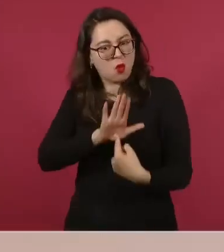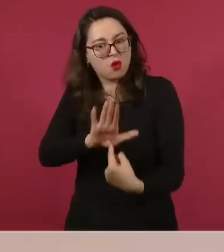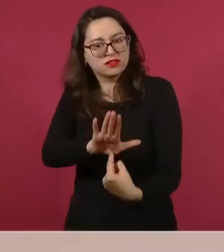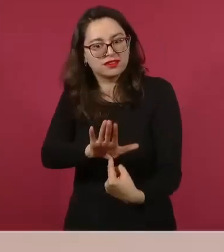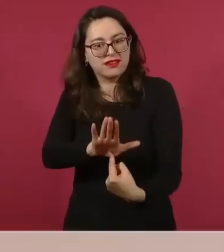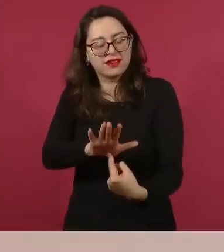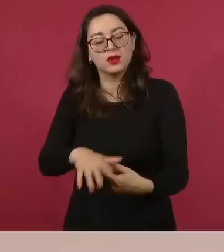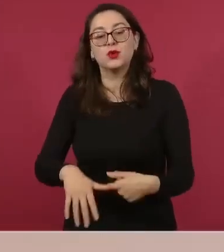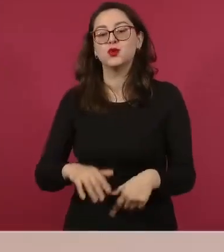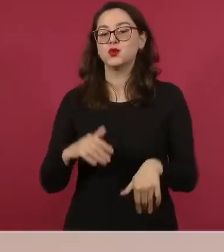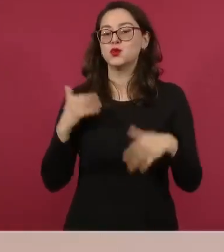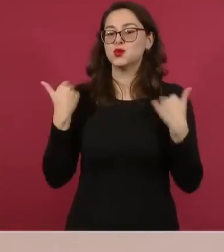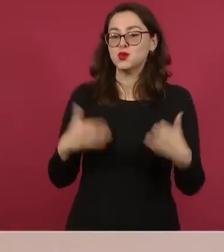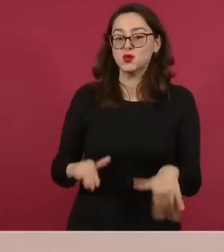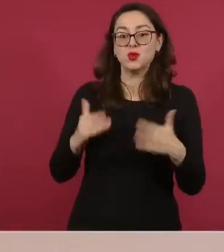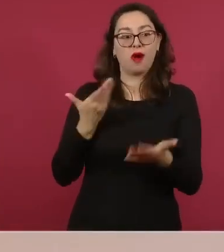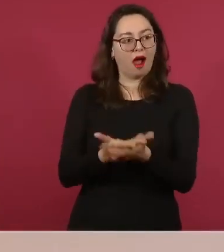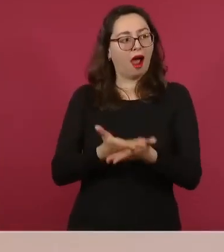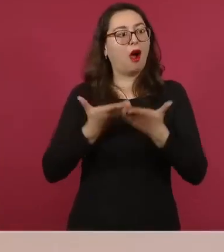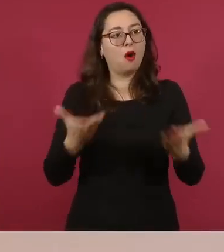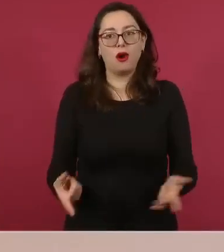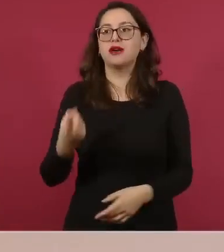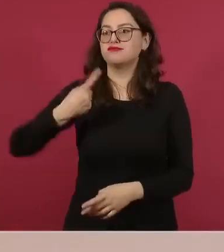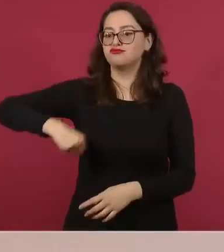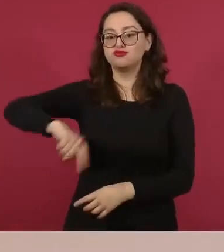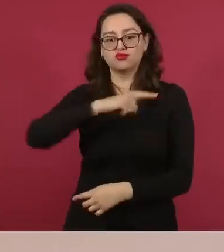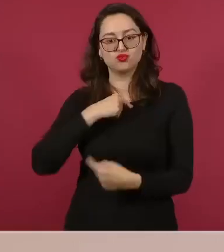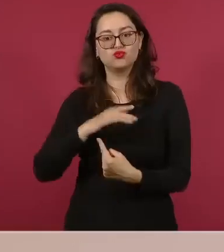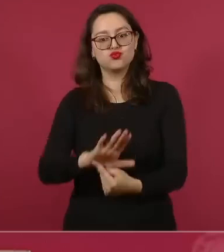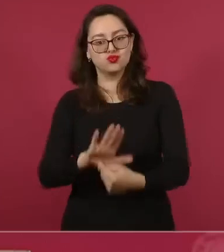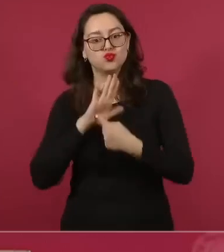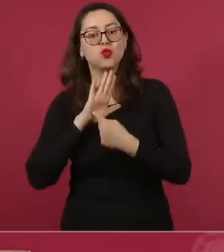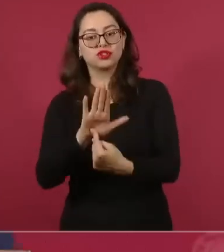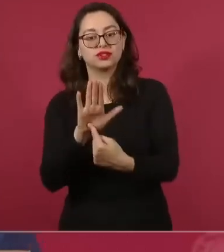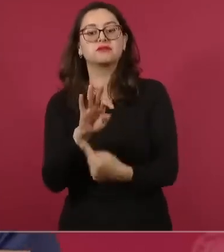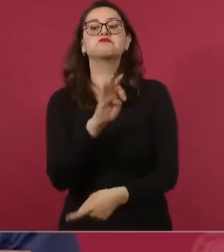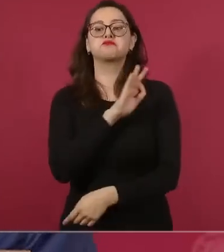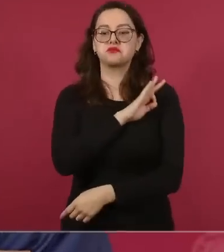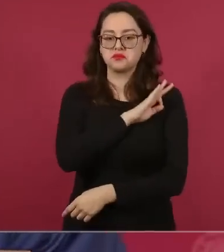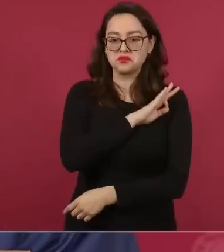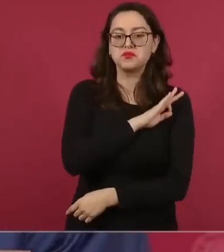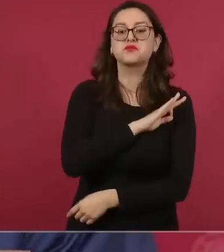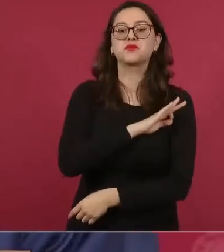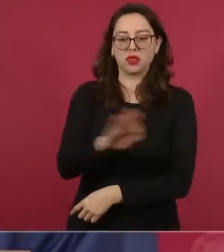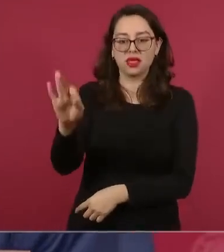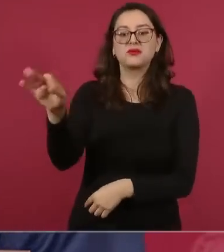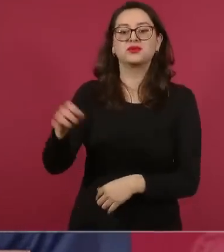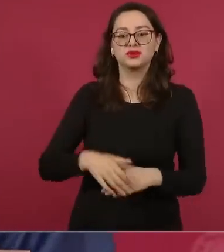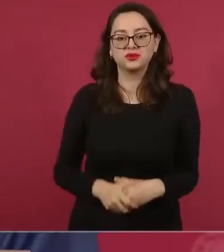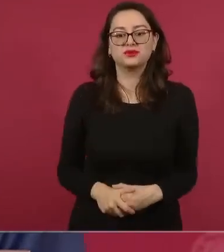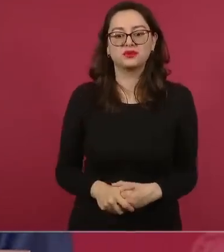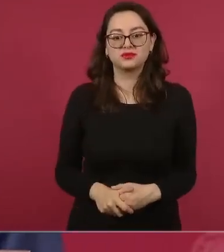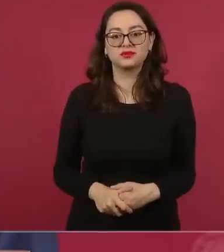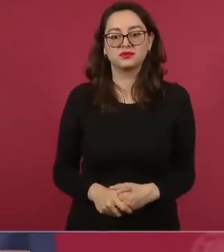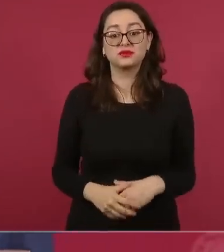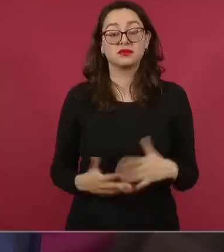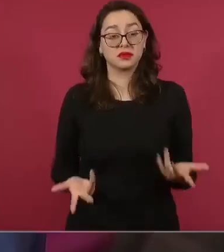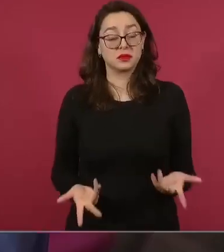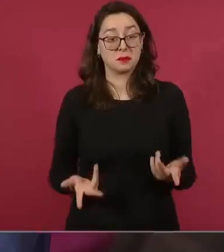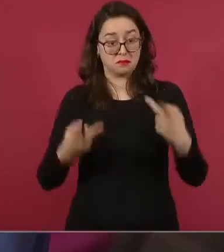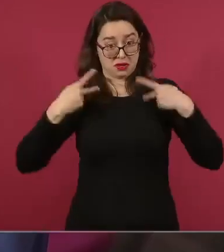satisfactorio el poder decir al pueblo de México que tiene a su